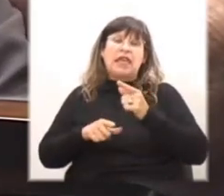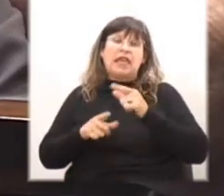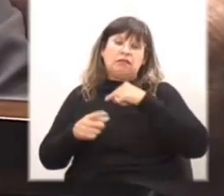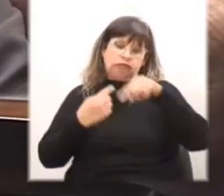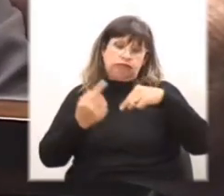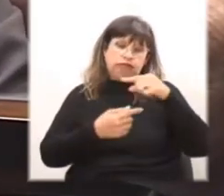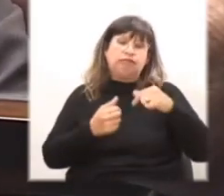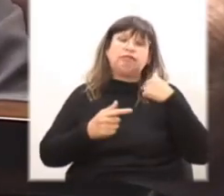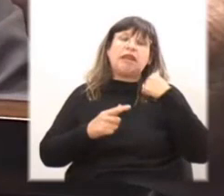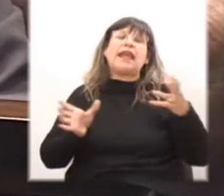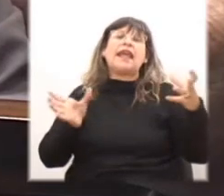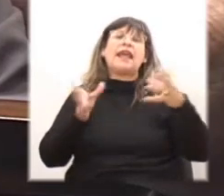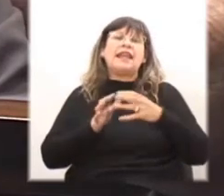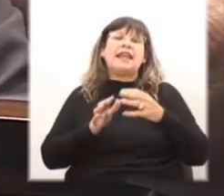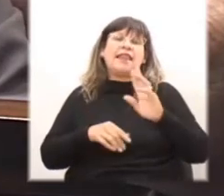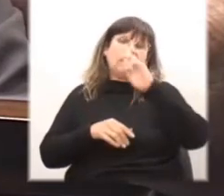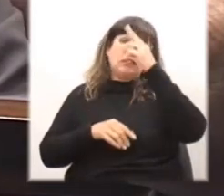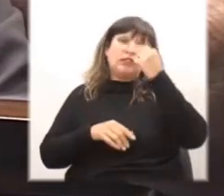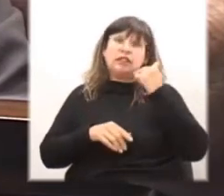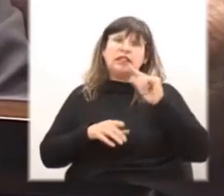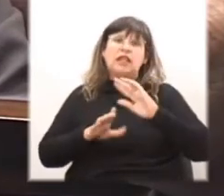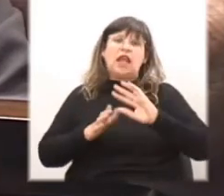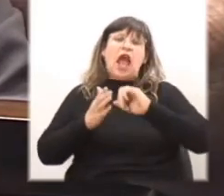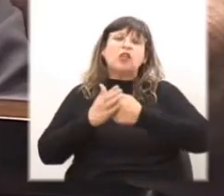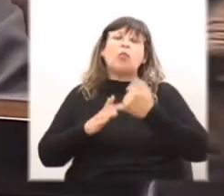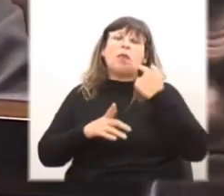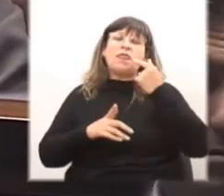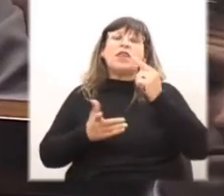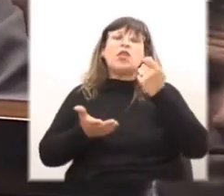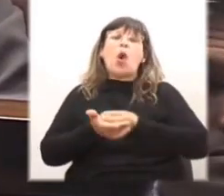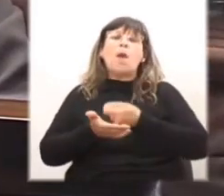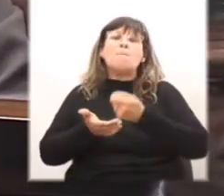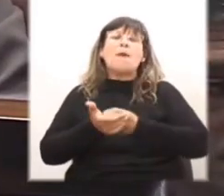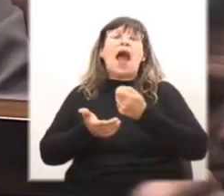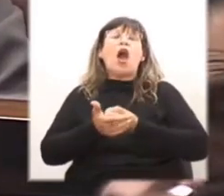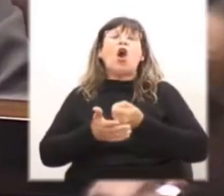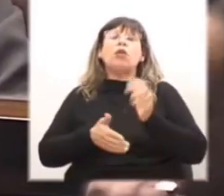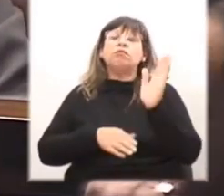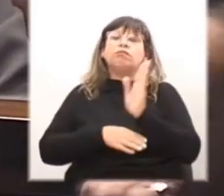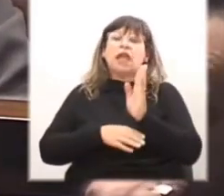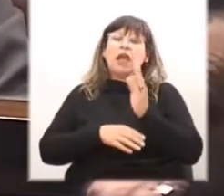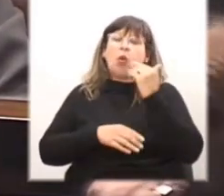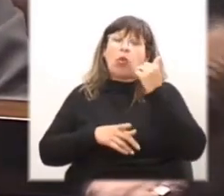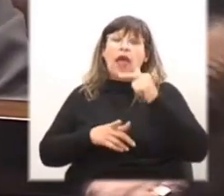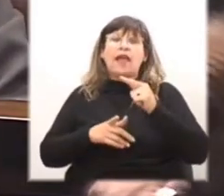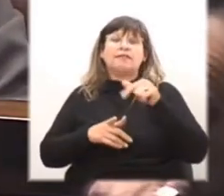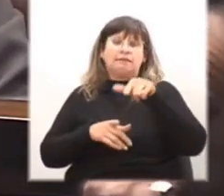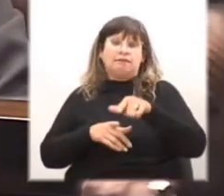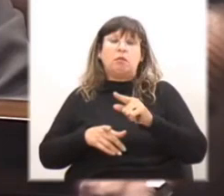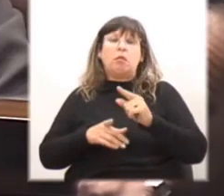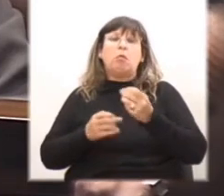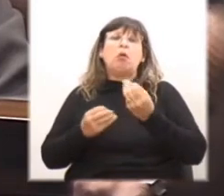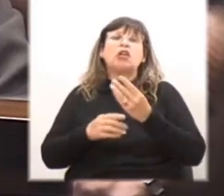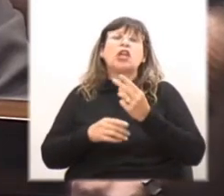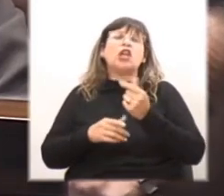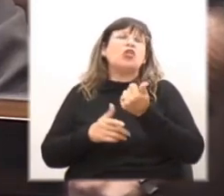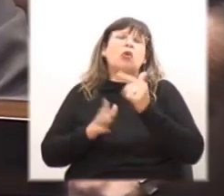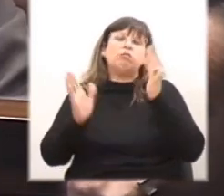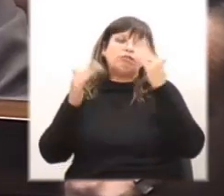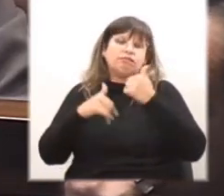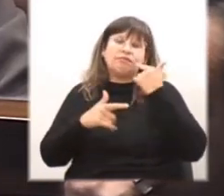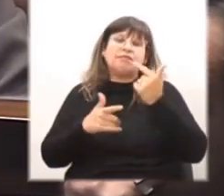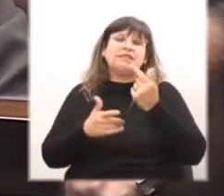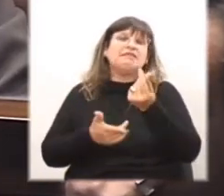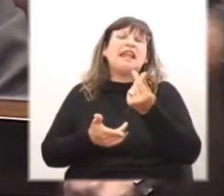delegación de Uruguay ha suspendido el pago de proveedores en Salto Grande porque el dinero no alcanza para pagar los salarios